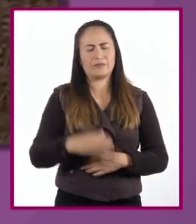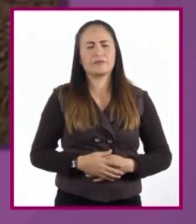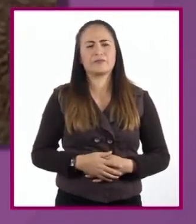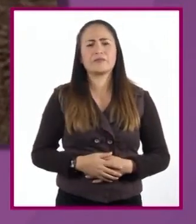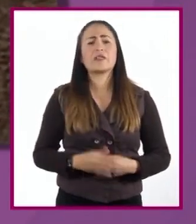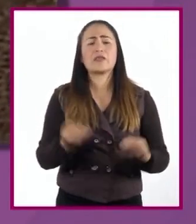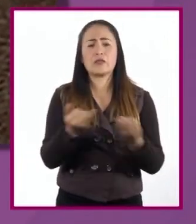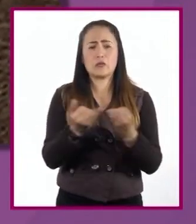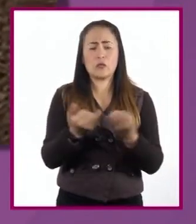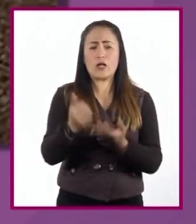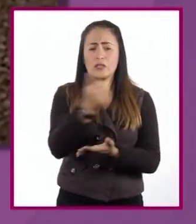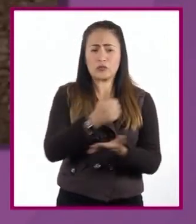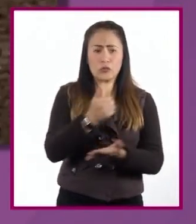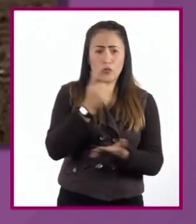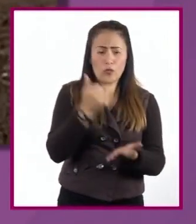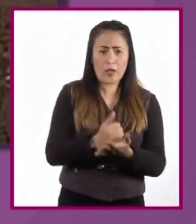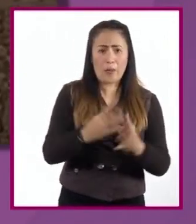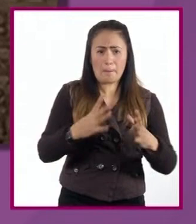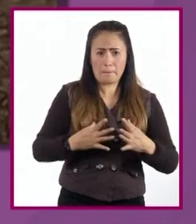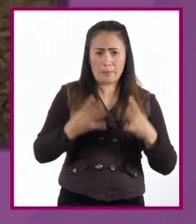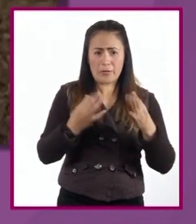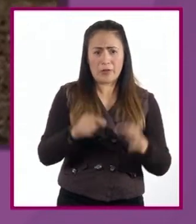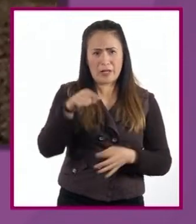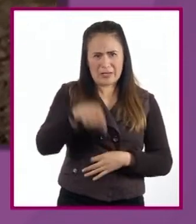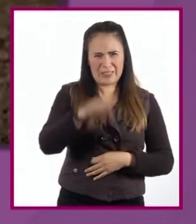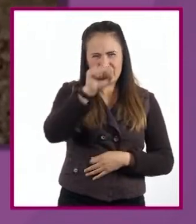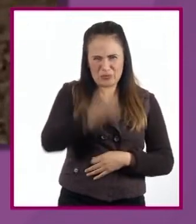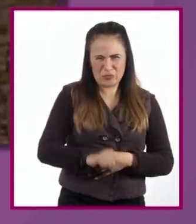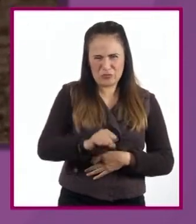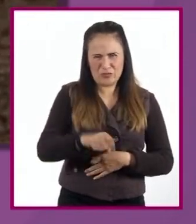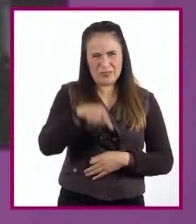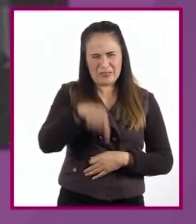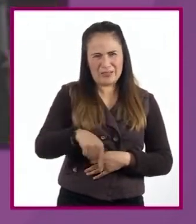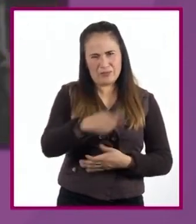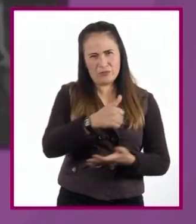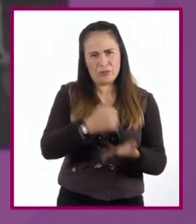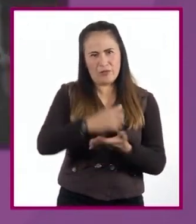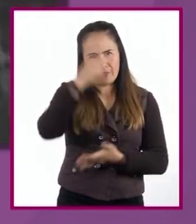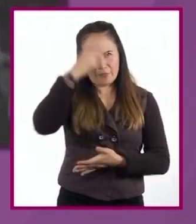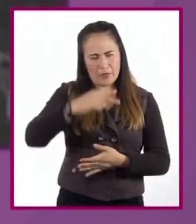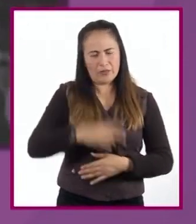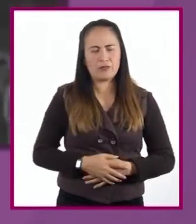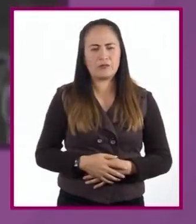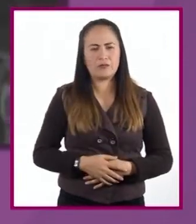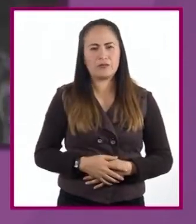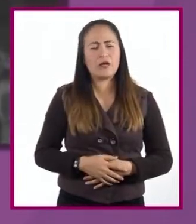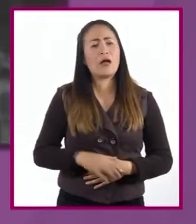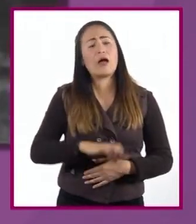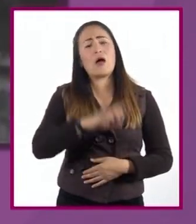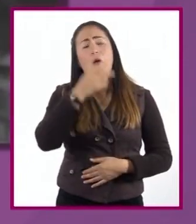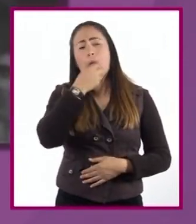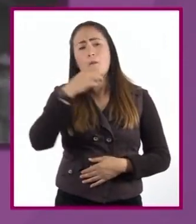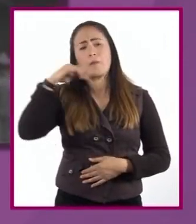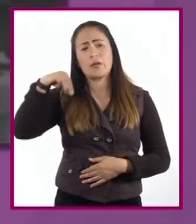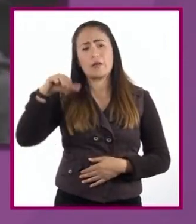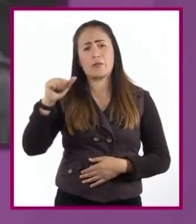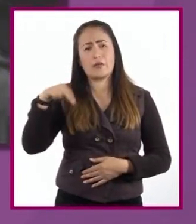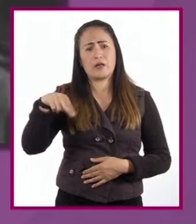primeras ciudades que vamos a tener en lo que es la parte sur de la Cuenca de México. Cuicuilco fue descubierto por Manuel Gamio